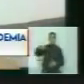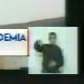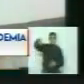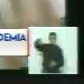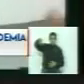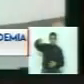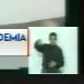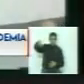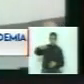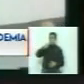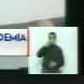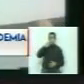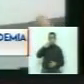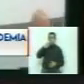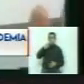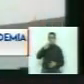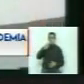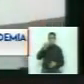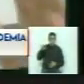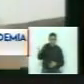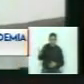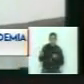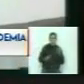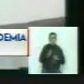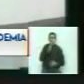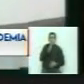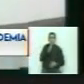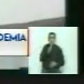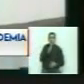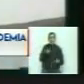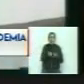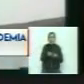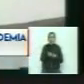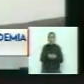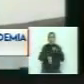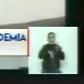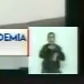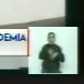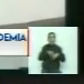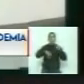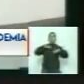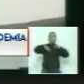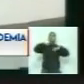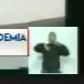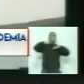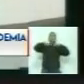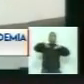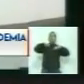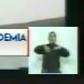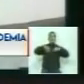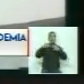conectan, usted no puede respirar. Es como que si estuviese sumergido en una piscina y se quede en una lista de